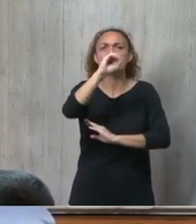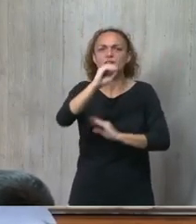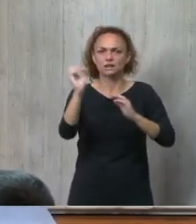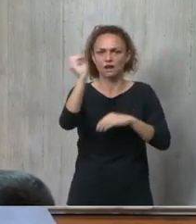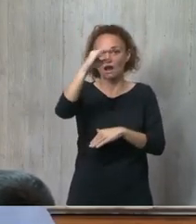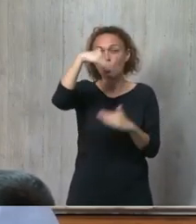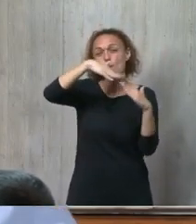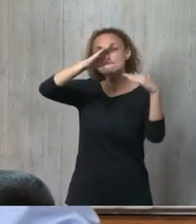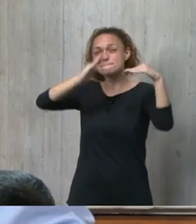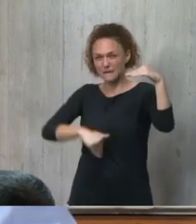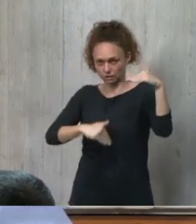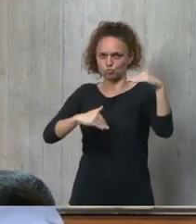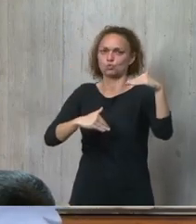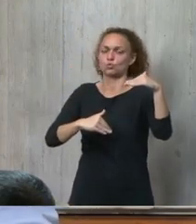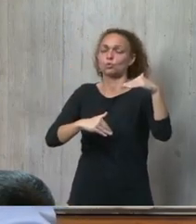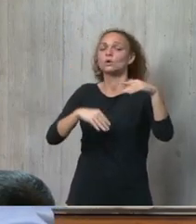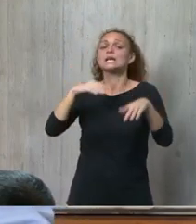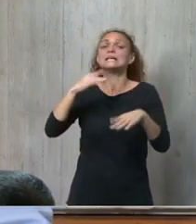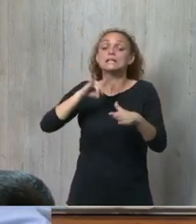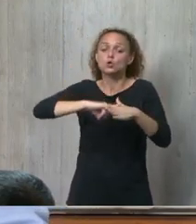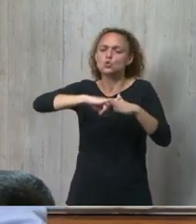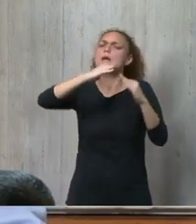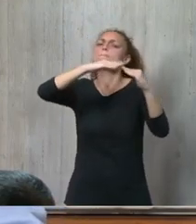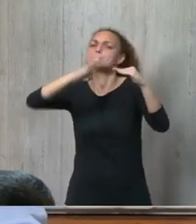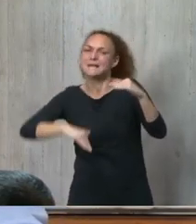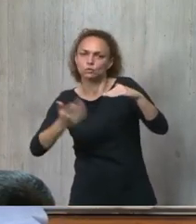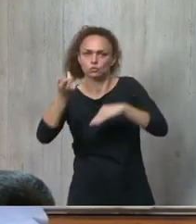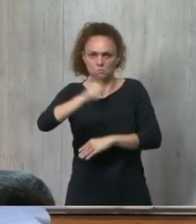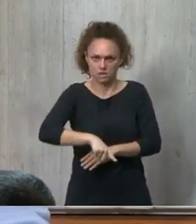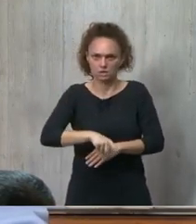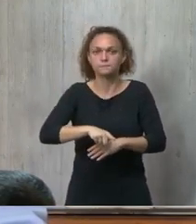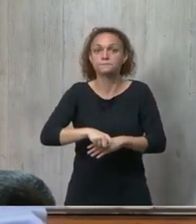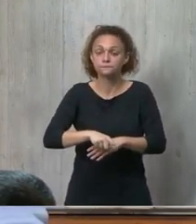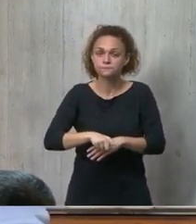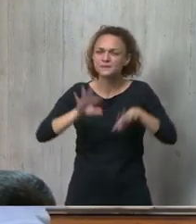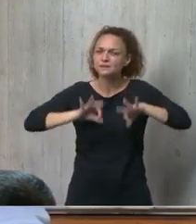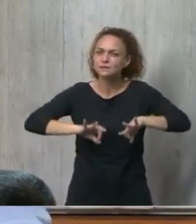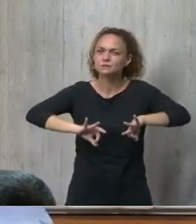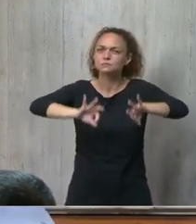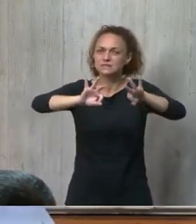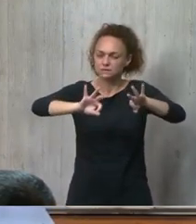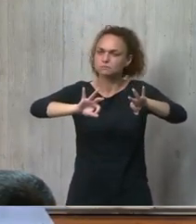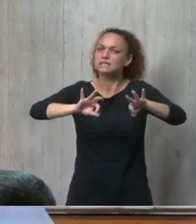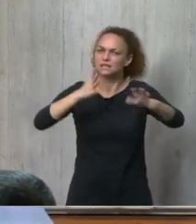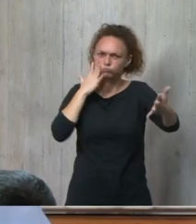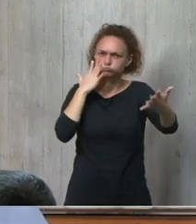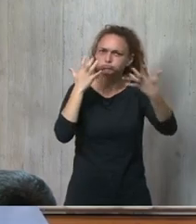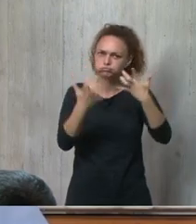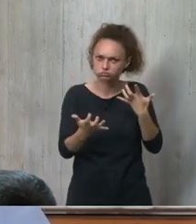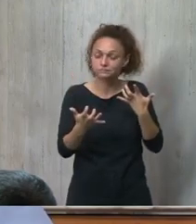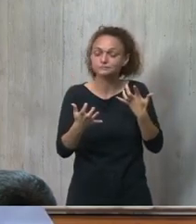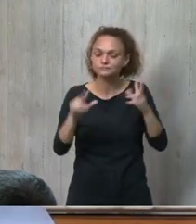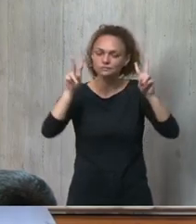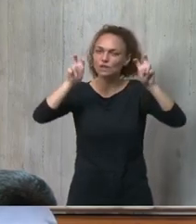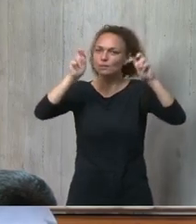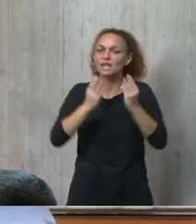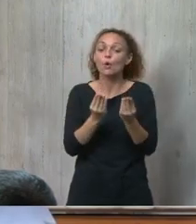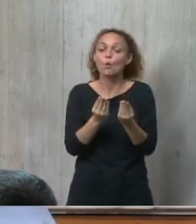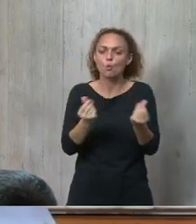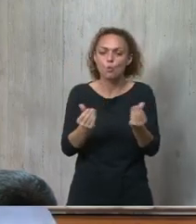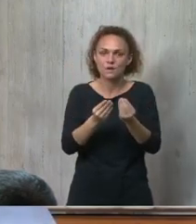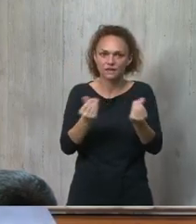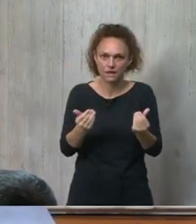descenderán. Y sobre todo, muy especialmente hay que poner de relieve que ha aumentado la humedad. En